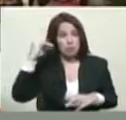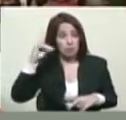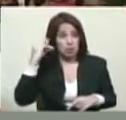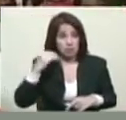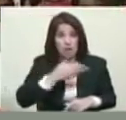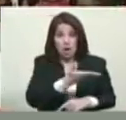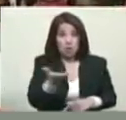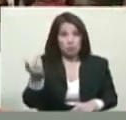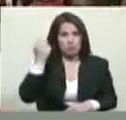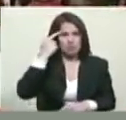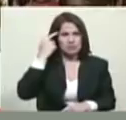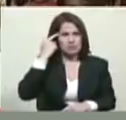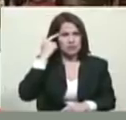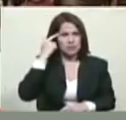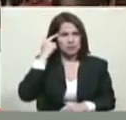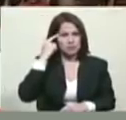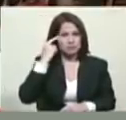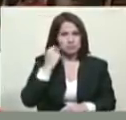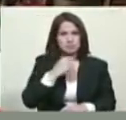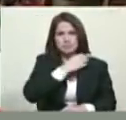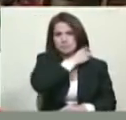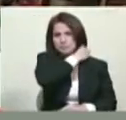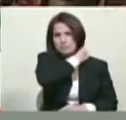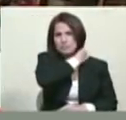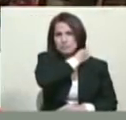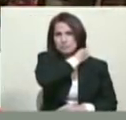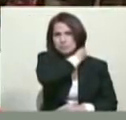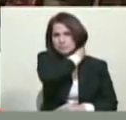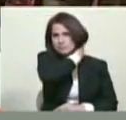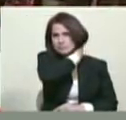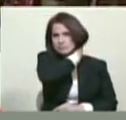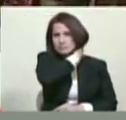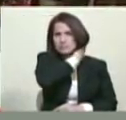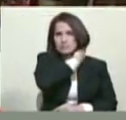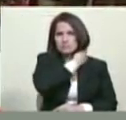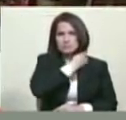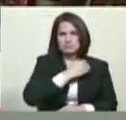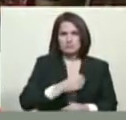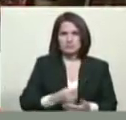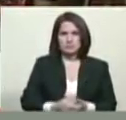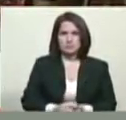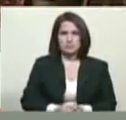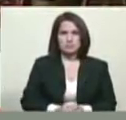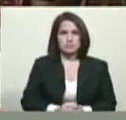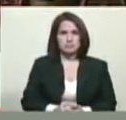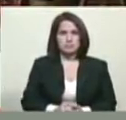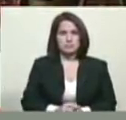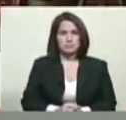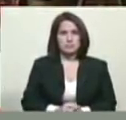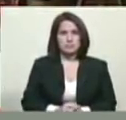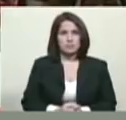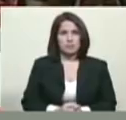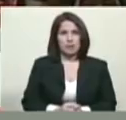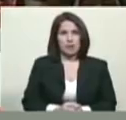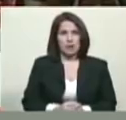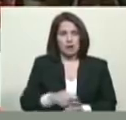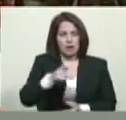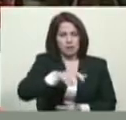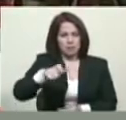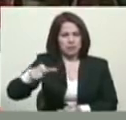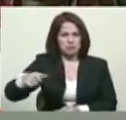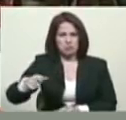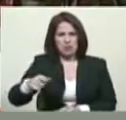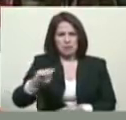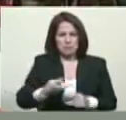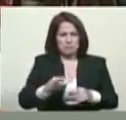hermanos, el sector más humillado, el sector más ofendido, el más vilipendiado, yo diría en otras palabras, el